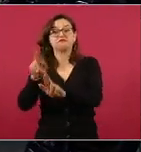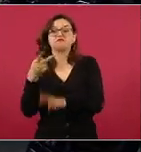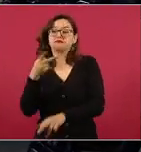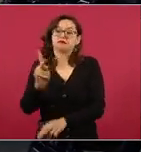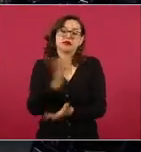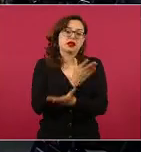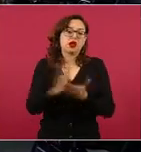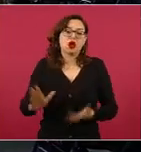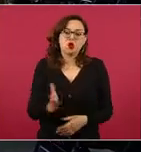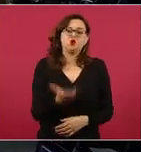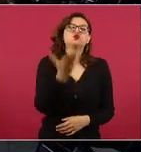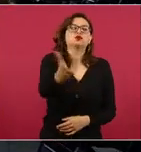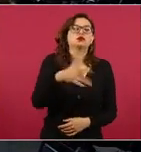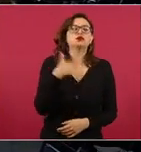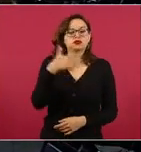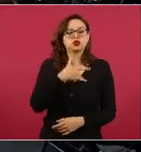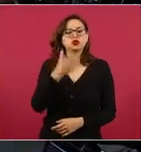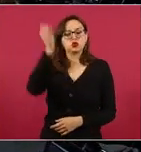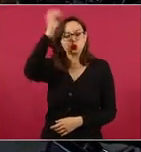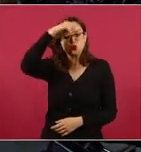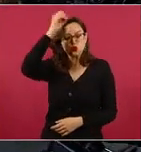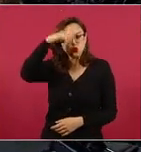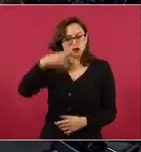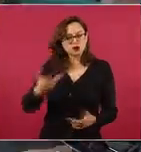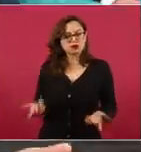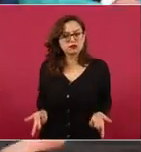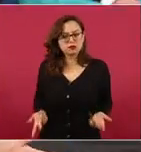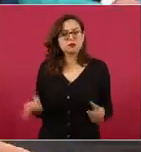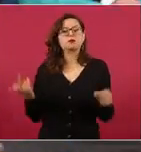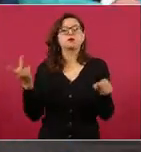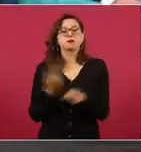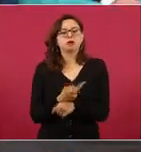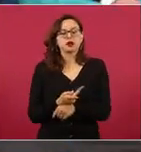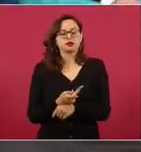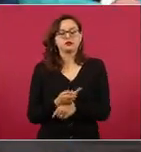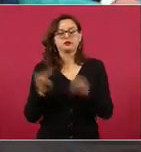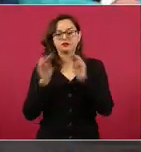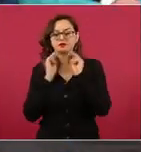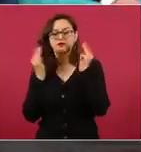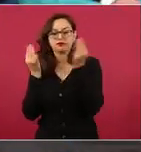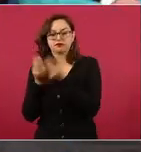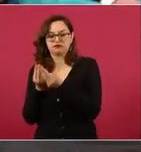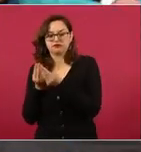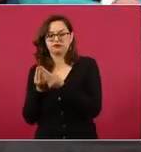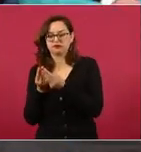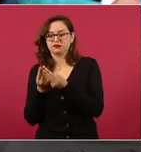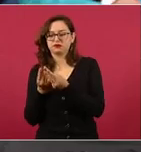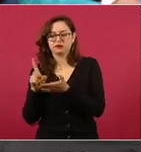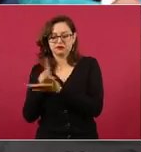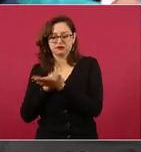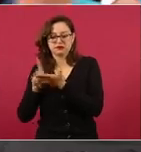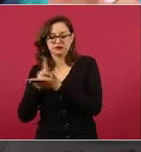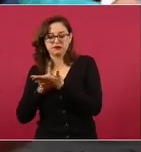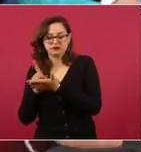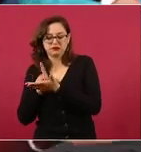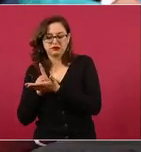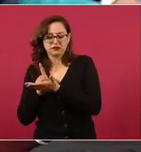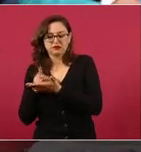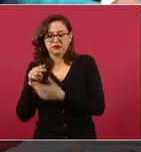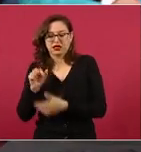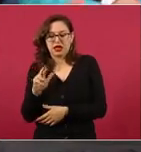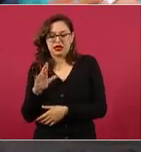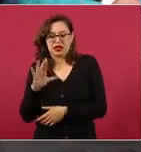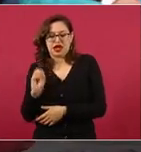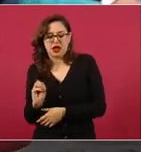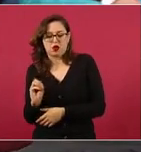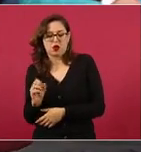pues, ¿qué opina de estos probables vínculos entre un candidato de un partido con un operador